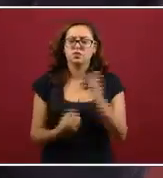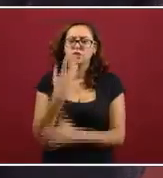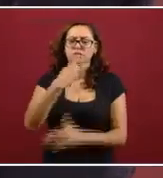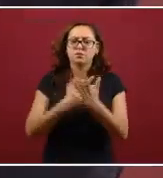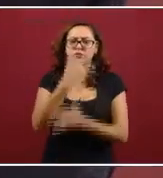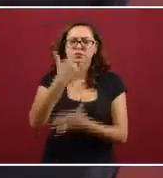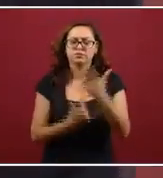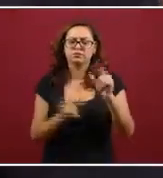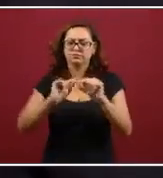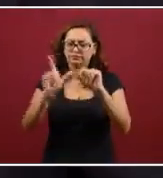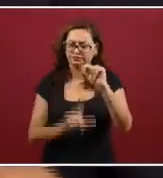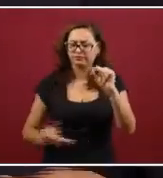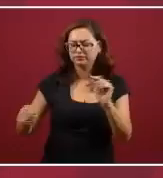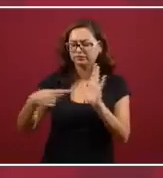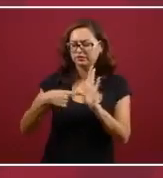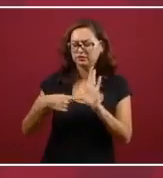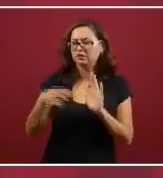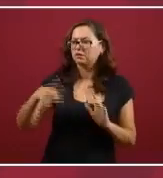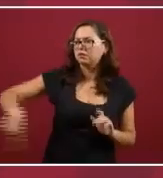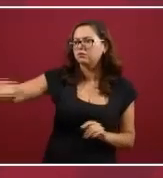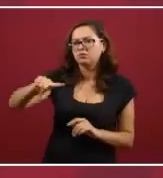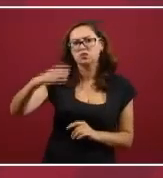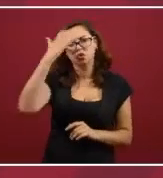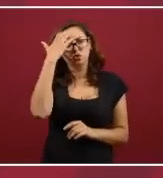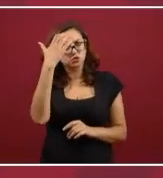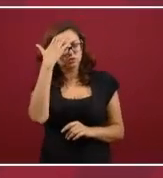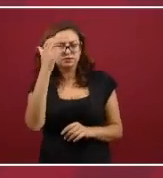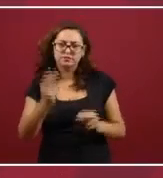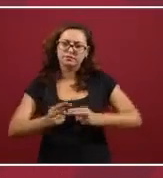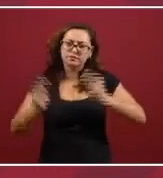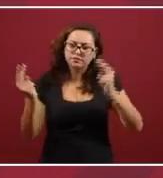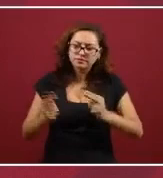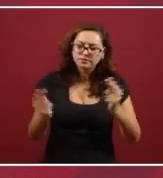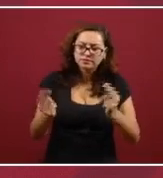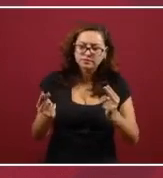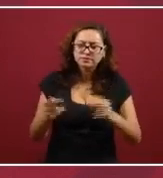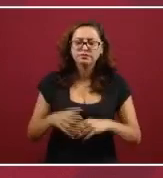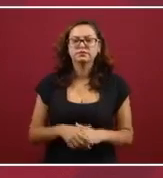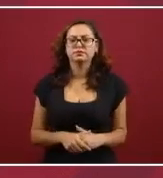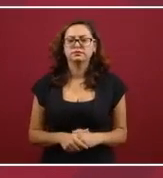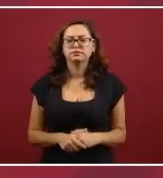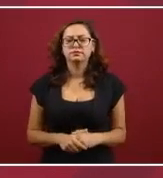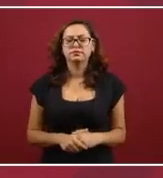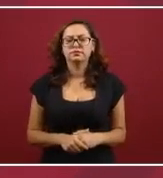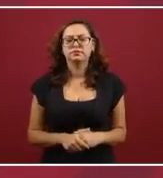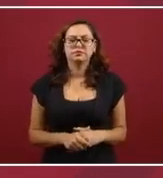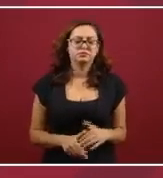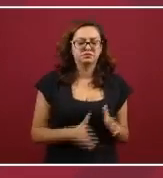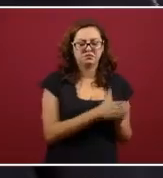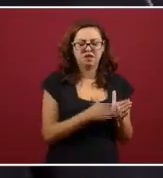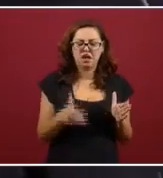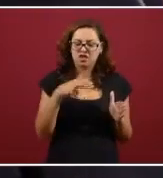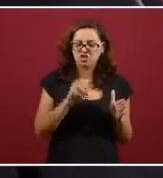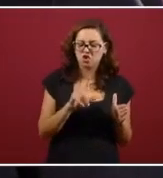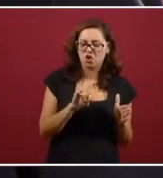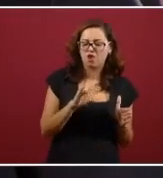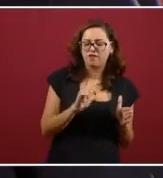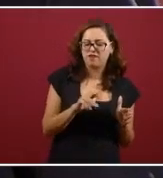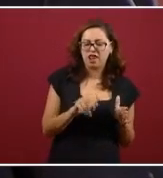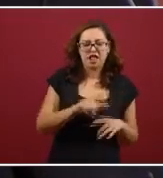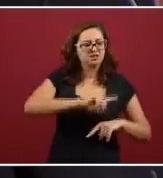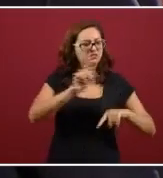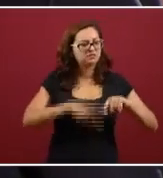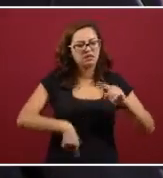Porque algunos dicen, ya no es neoliberalismo, ¿y qué es ahora?